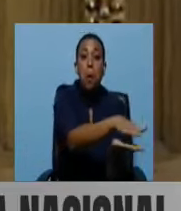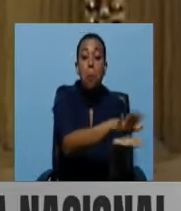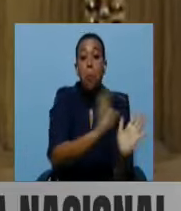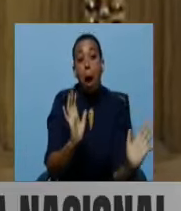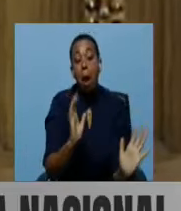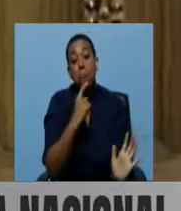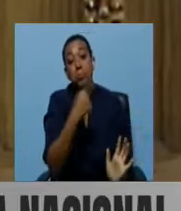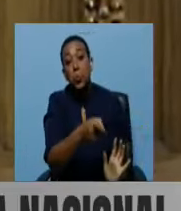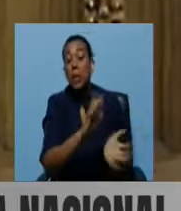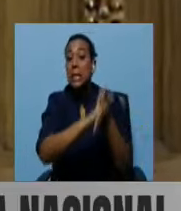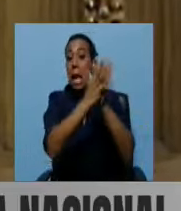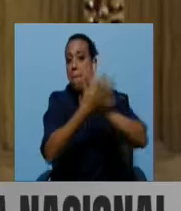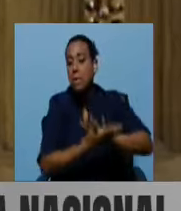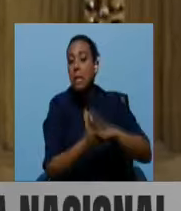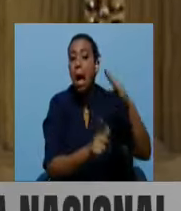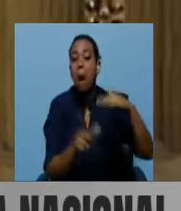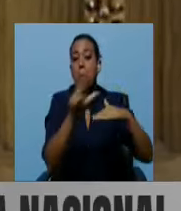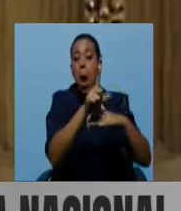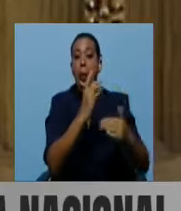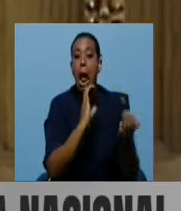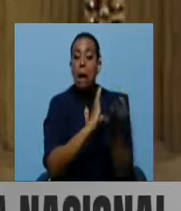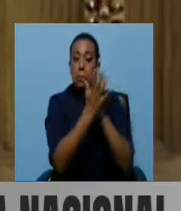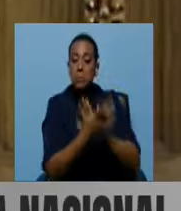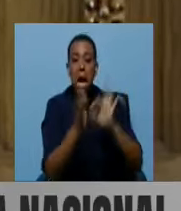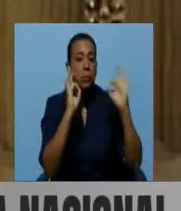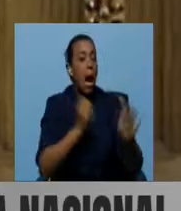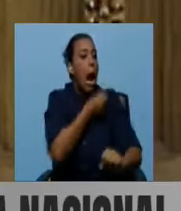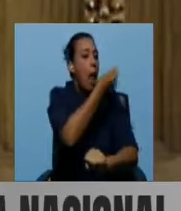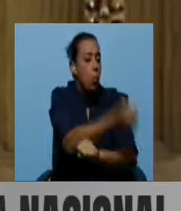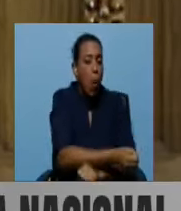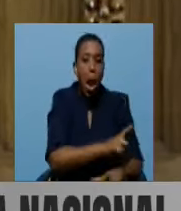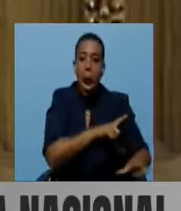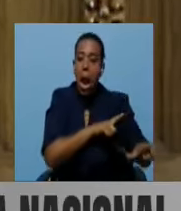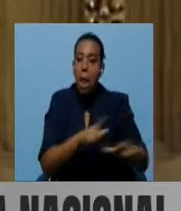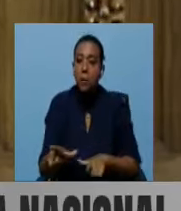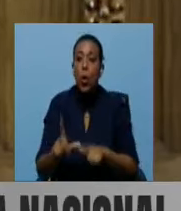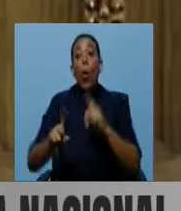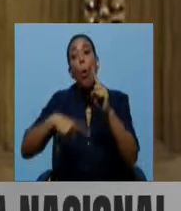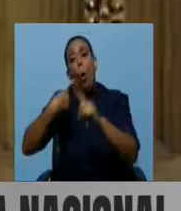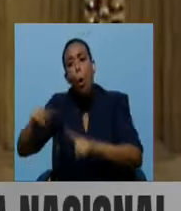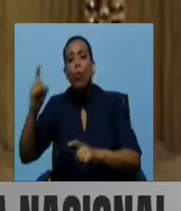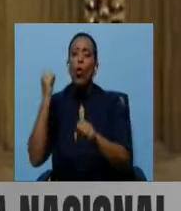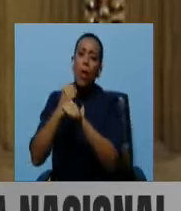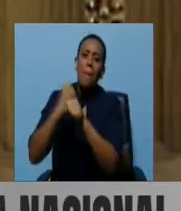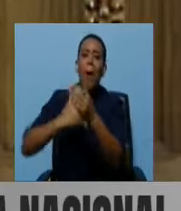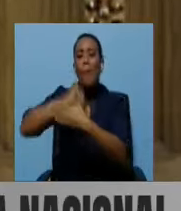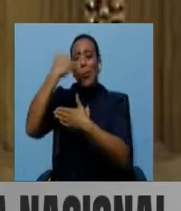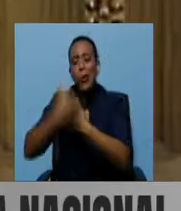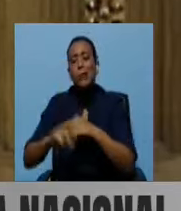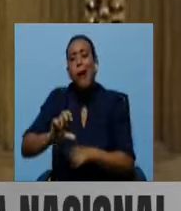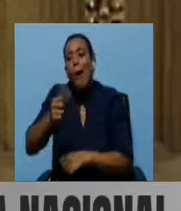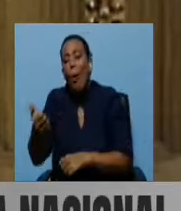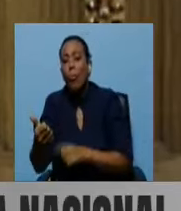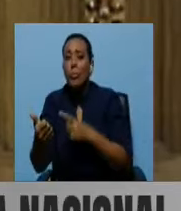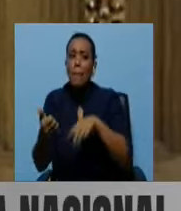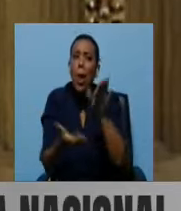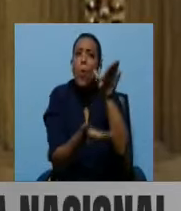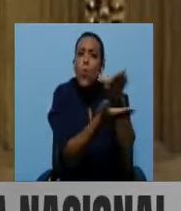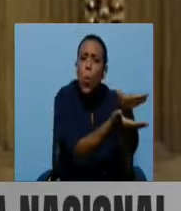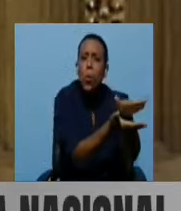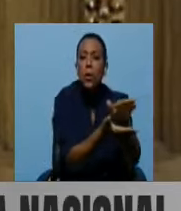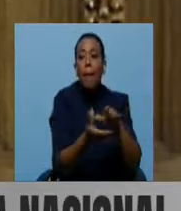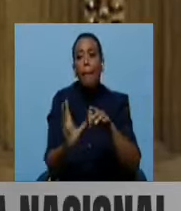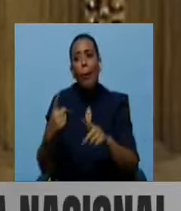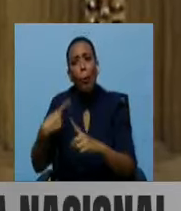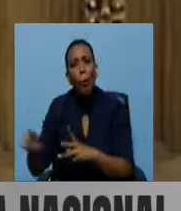porque, bueno, terminé la carrera con otra tesis, no importa esa otra tesis. El tema es que después de terminar dije, bueno, ¿qué